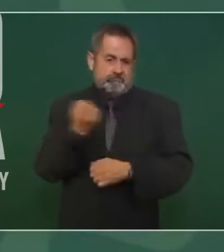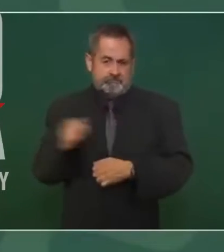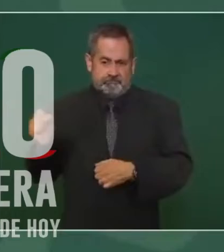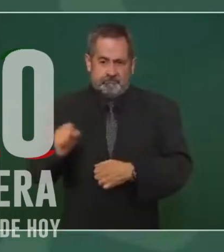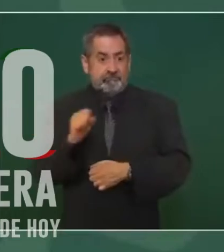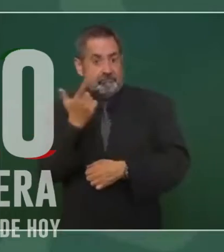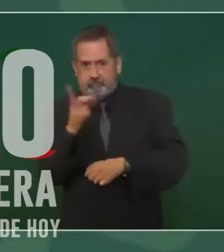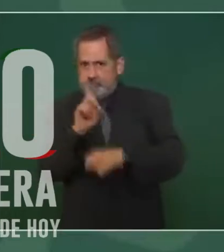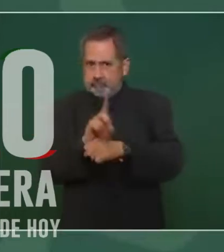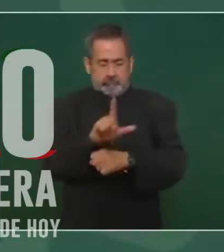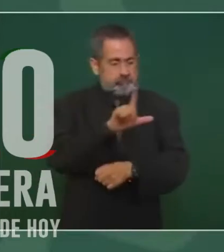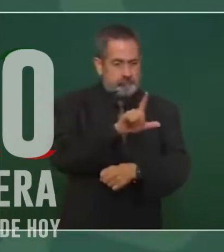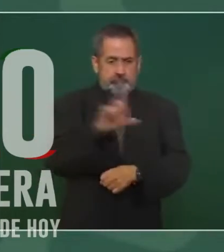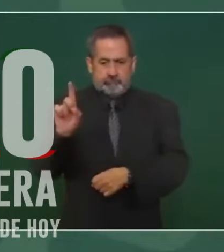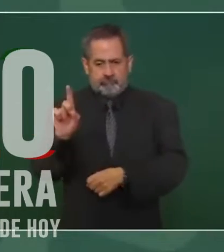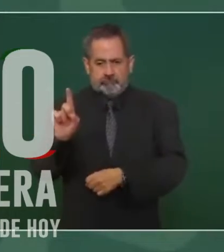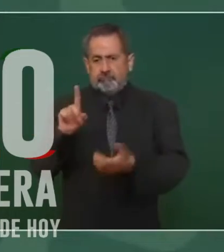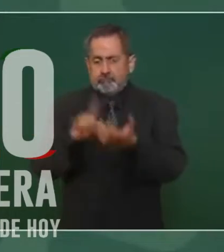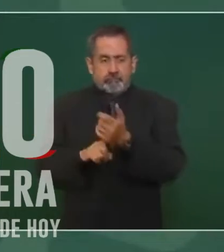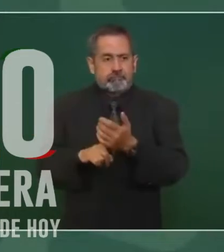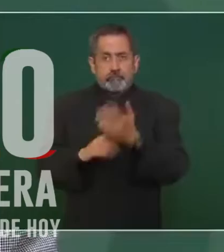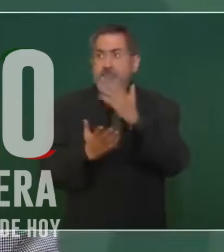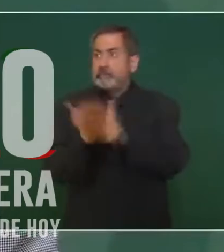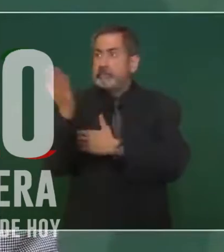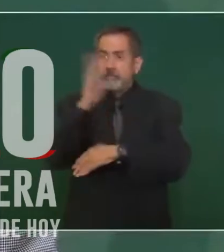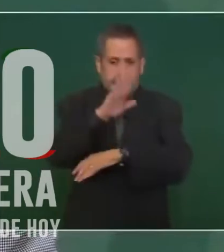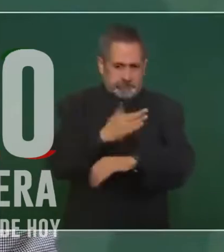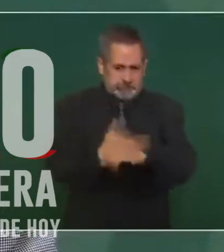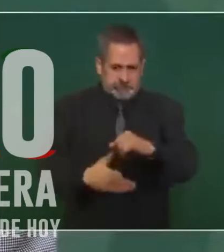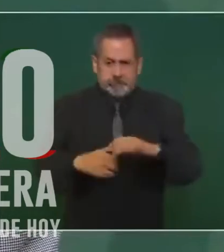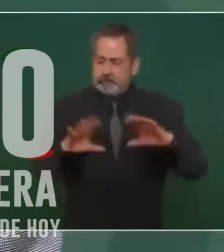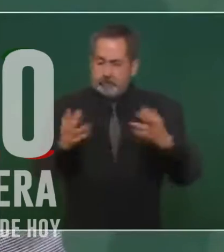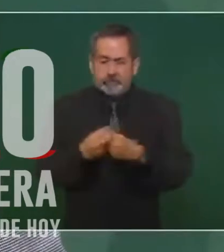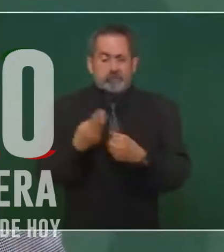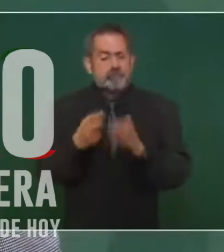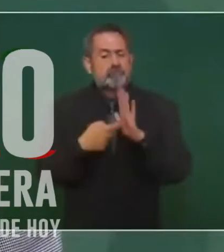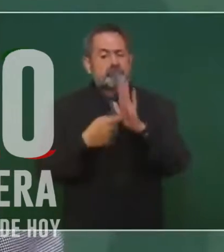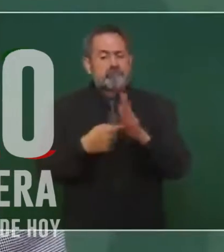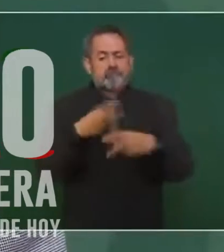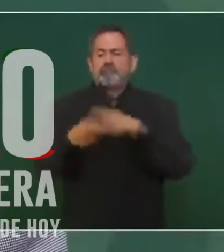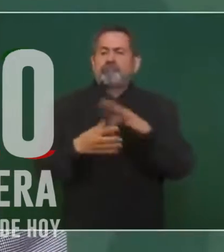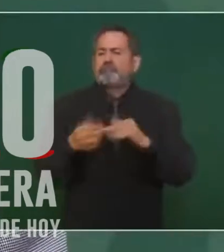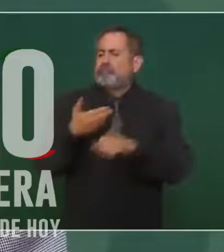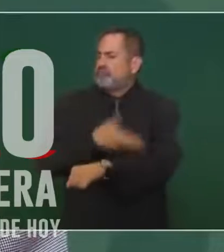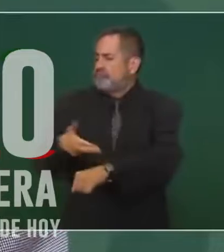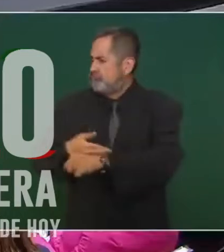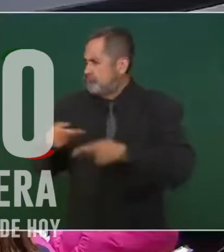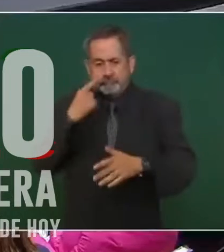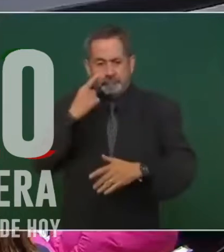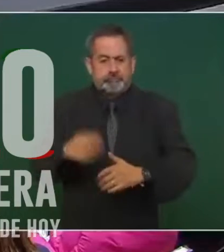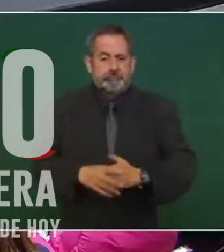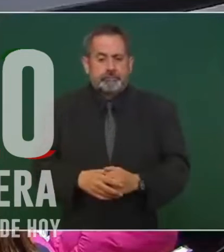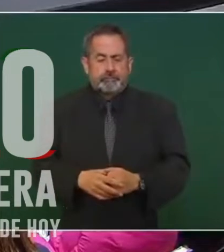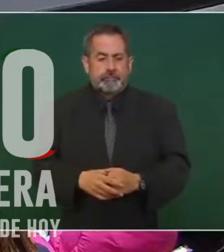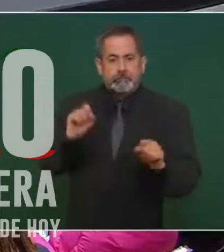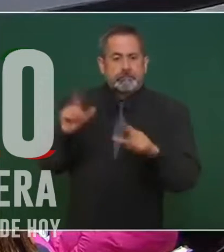días de la semana, presentes los 3 turnos. Y para ello les voy a señalar lo que hemos encontrado. En